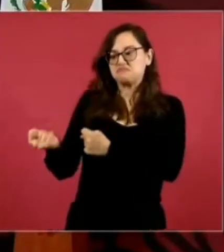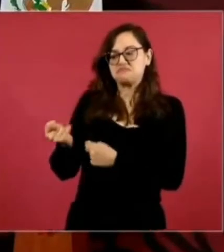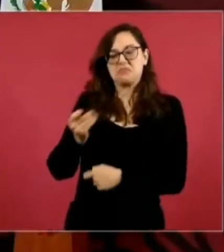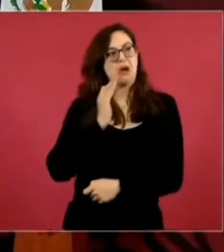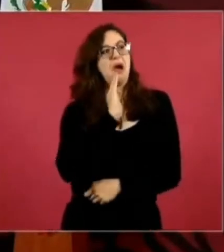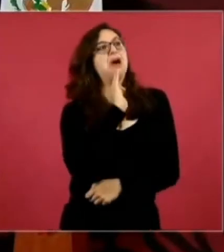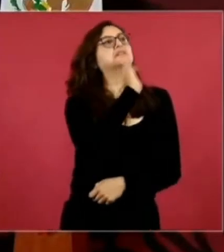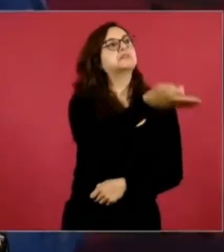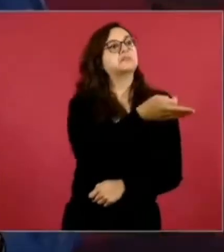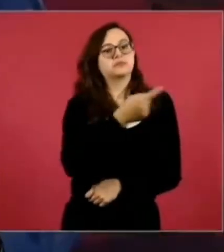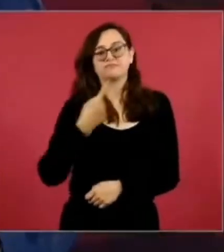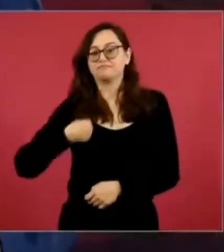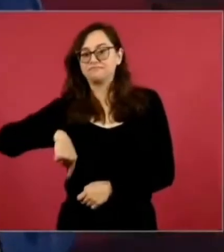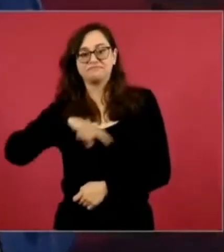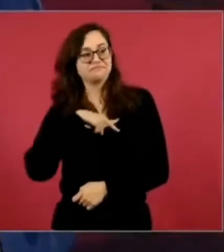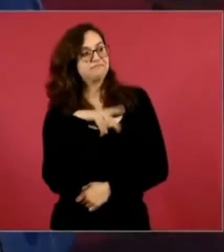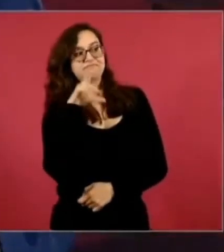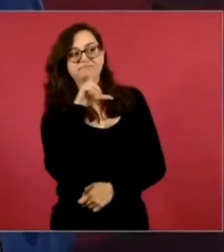aceptamos.